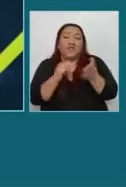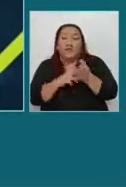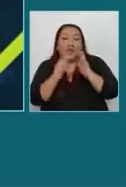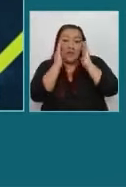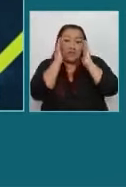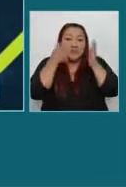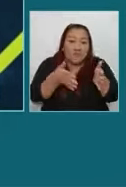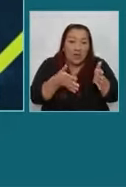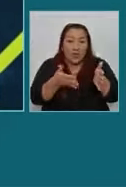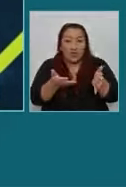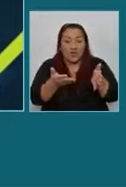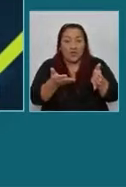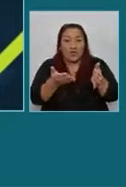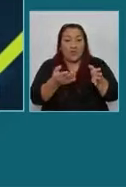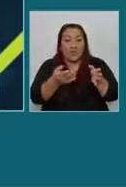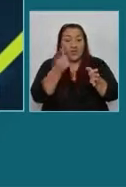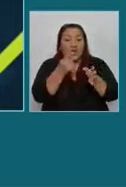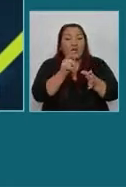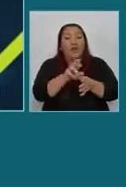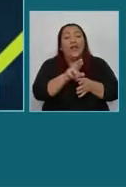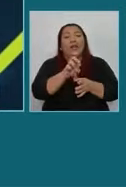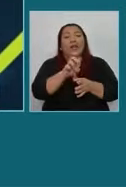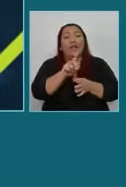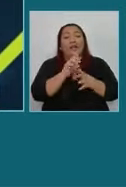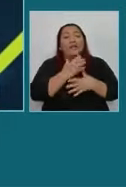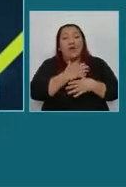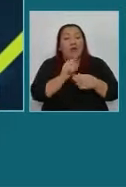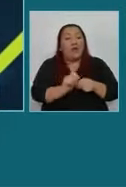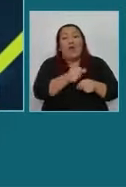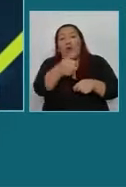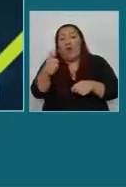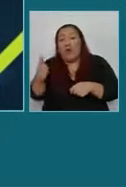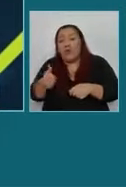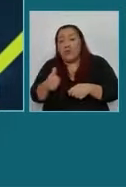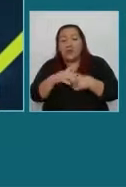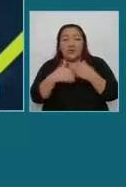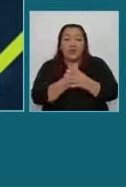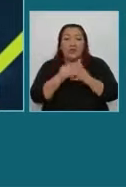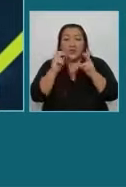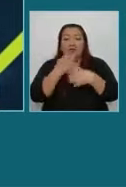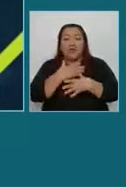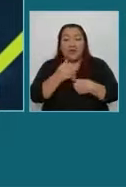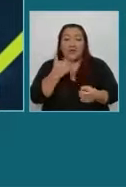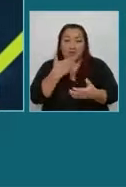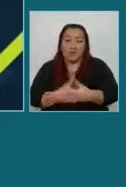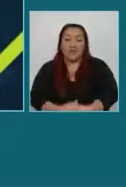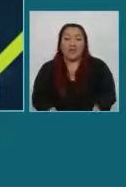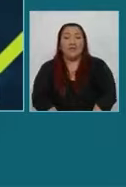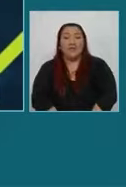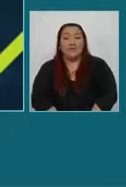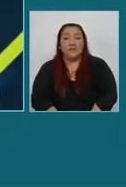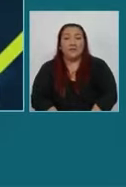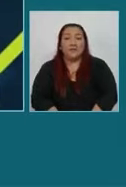prioridades de salud, pero ya no solo la red de salud, sino también a los demás actores del subsistema de salud. Muchas gracias.